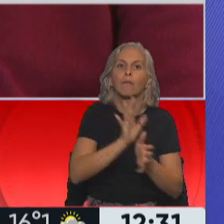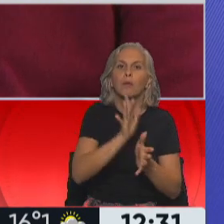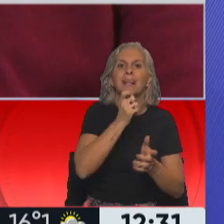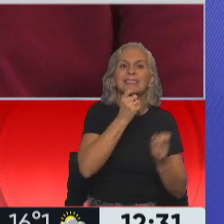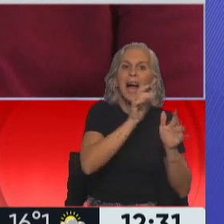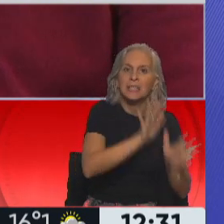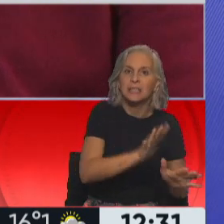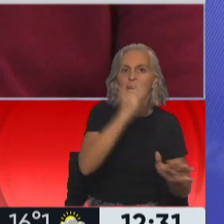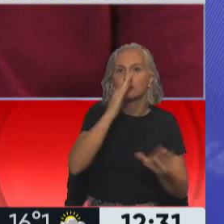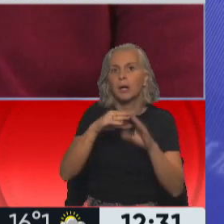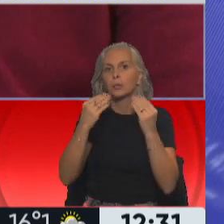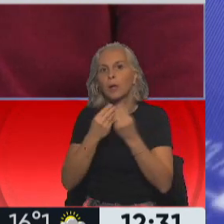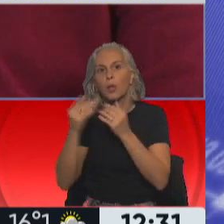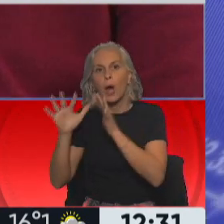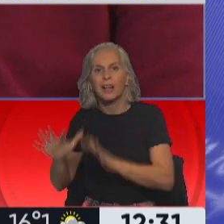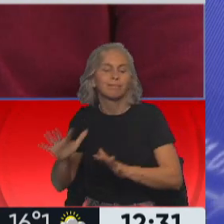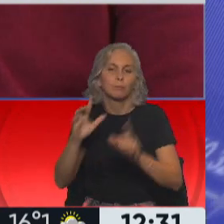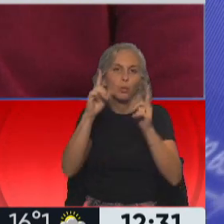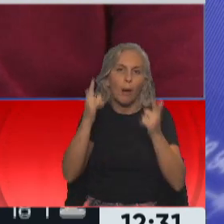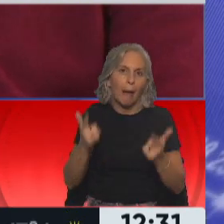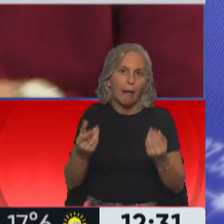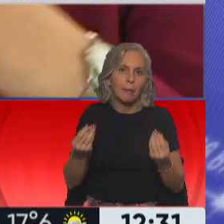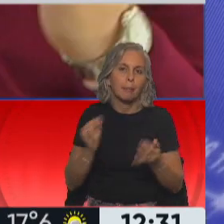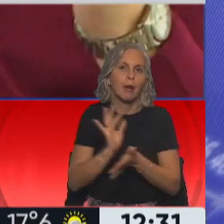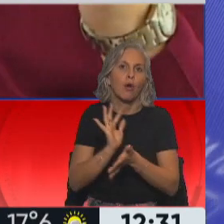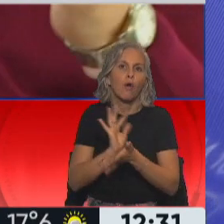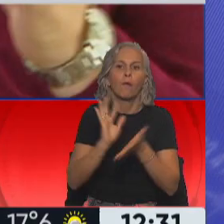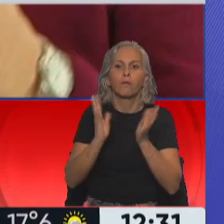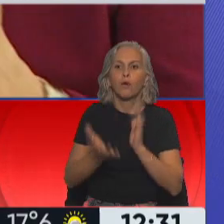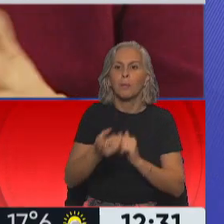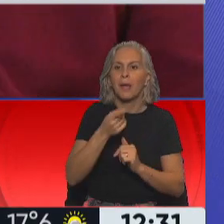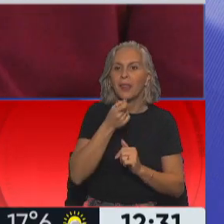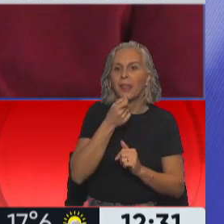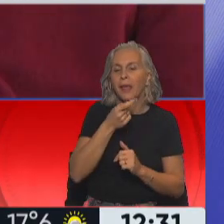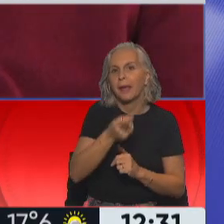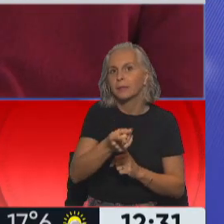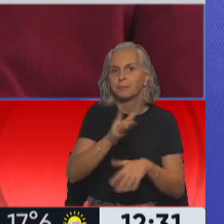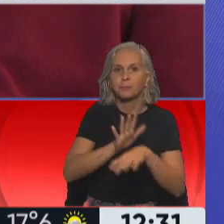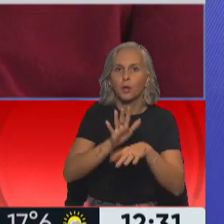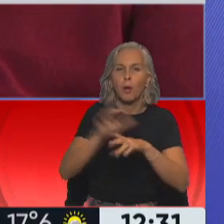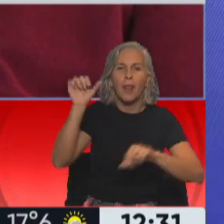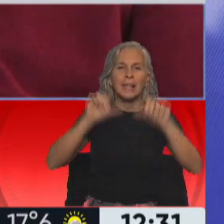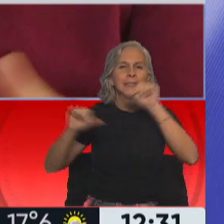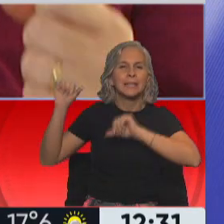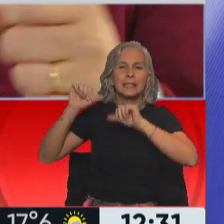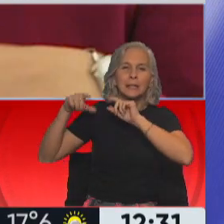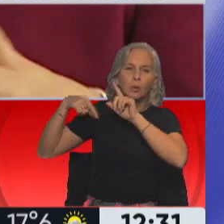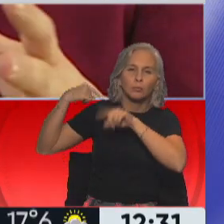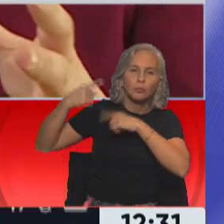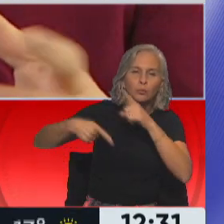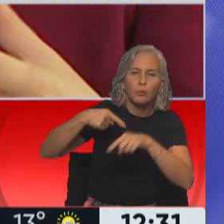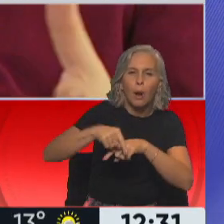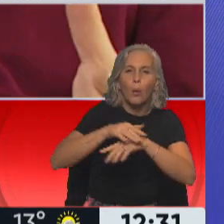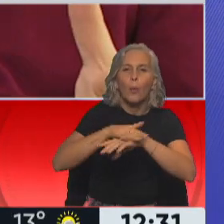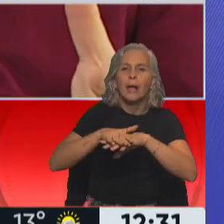simple, pero como concepto general, para llevarlo de la ciencia a lo más llano posible, nosotros tenemos una estructura